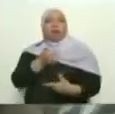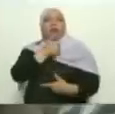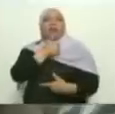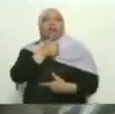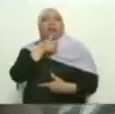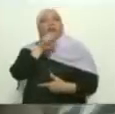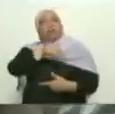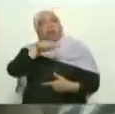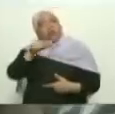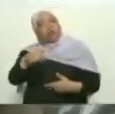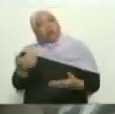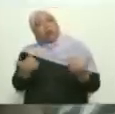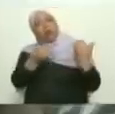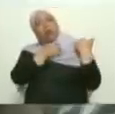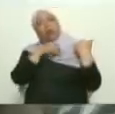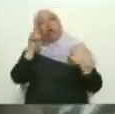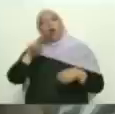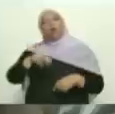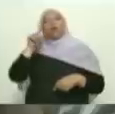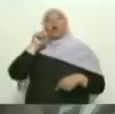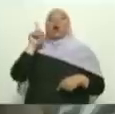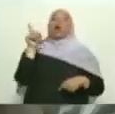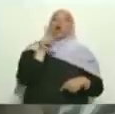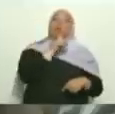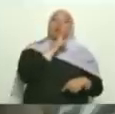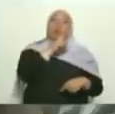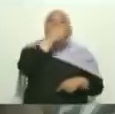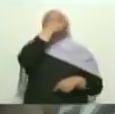Nunca debemos olvidar sus nombres, sus rostros.